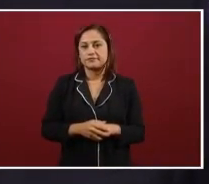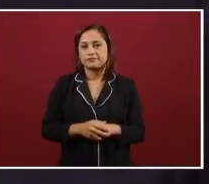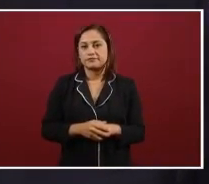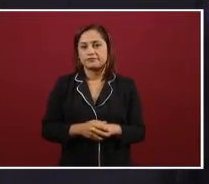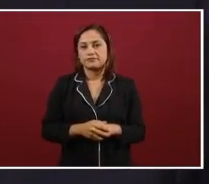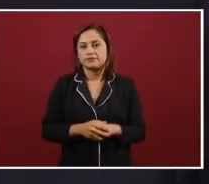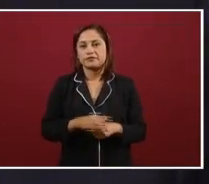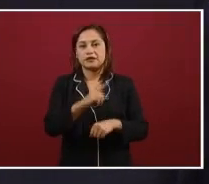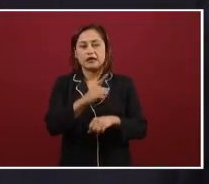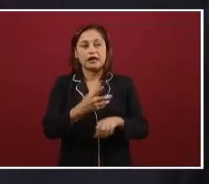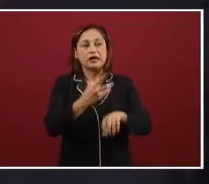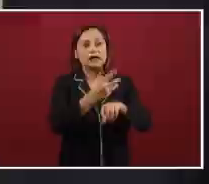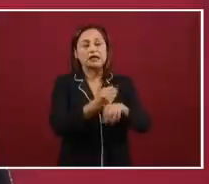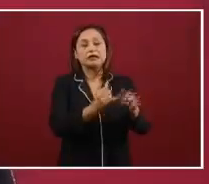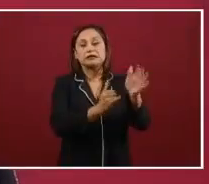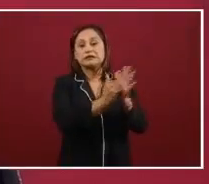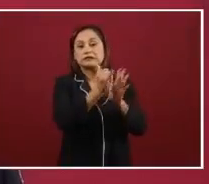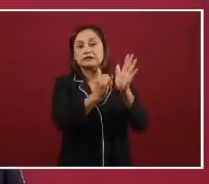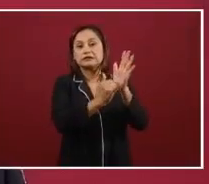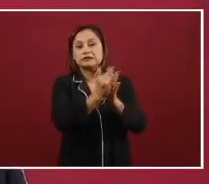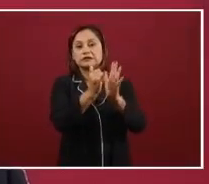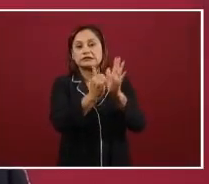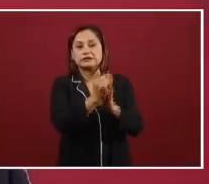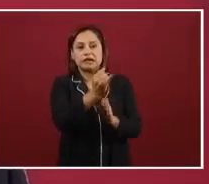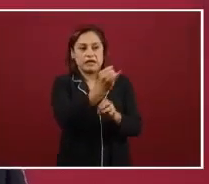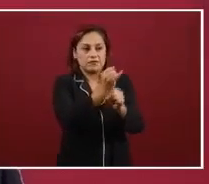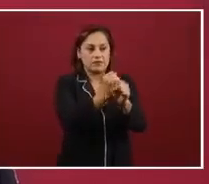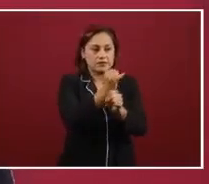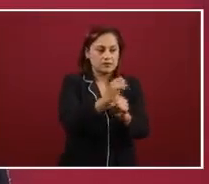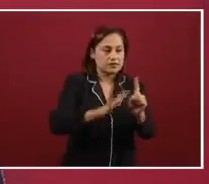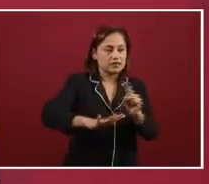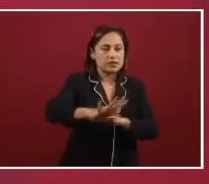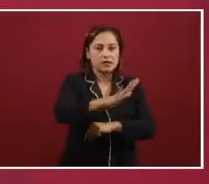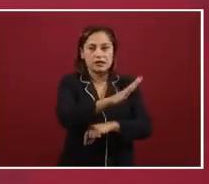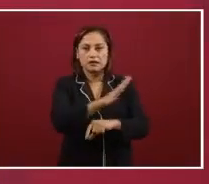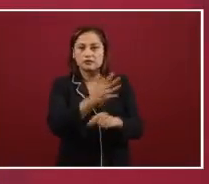poder construir el estudio de impacto ambiental.